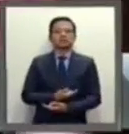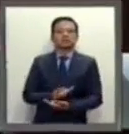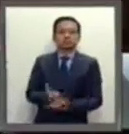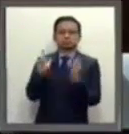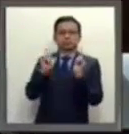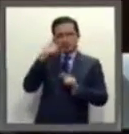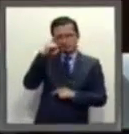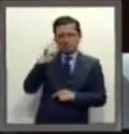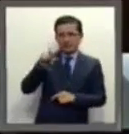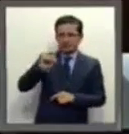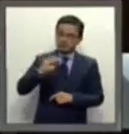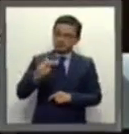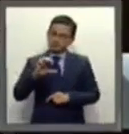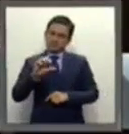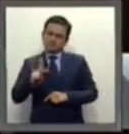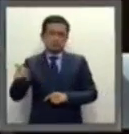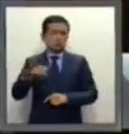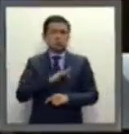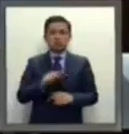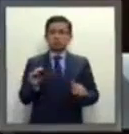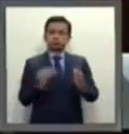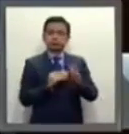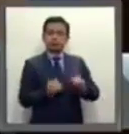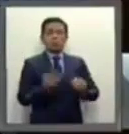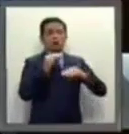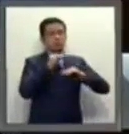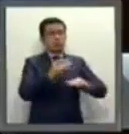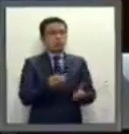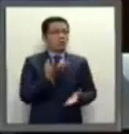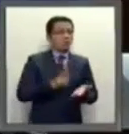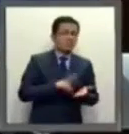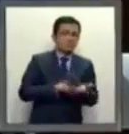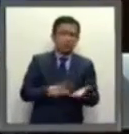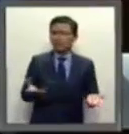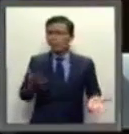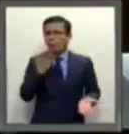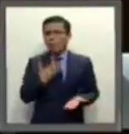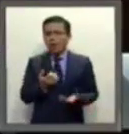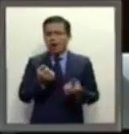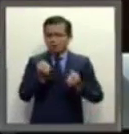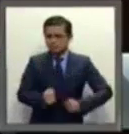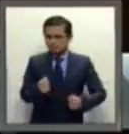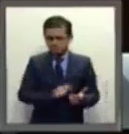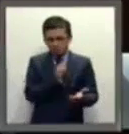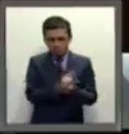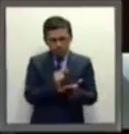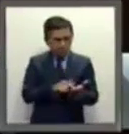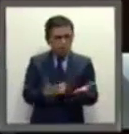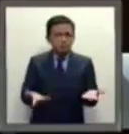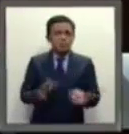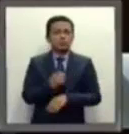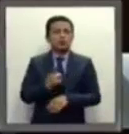a la Secretaría de Hacienda para que determine costos y montos. No hay certeza jurídica porque es a partir